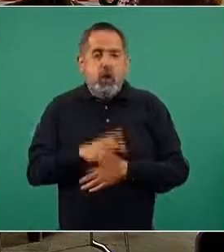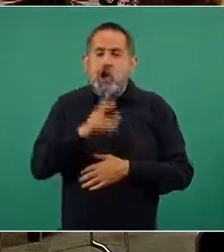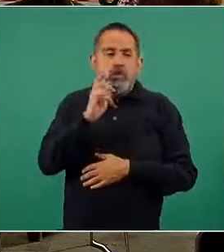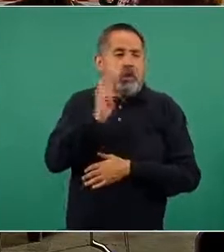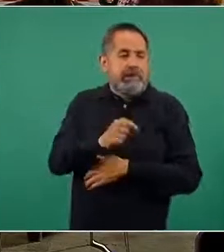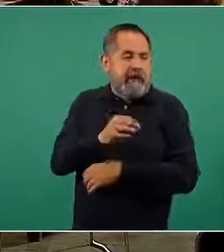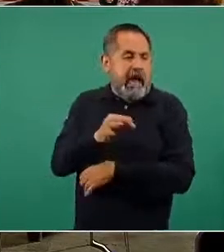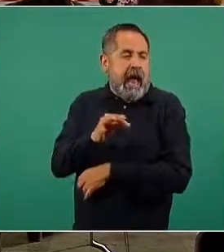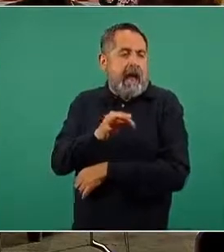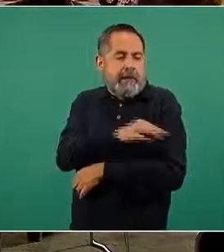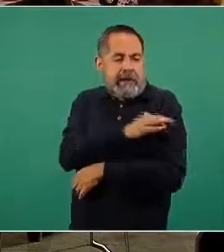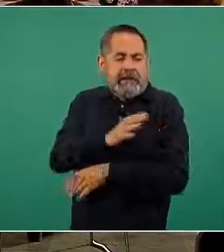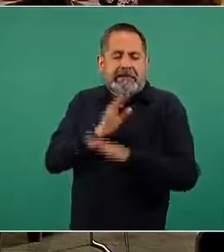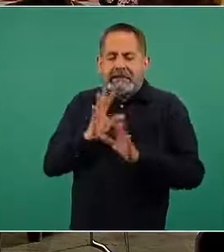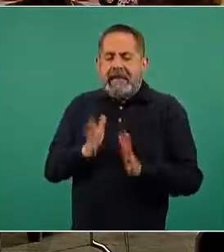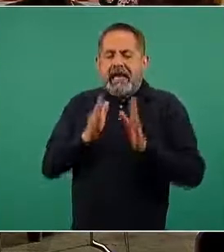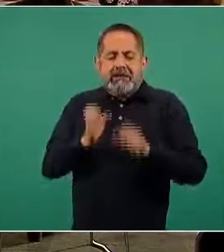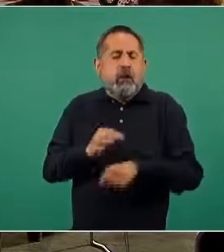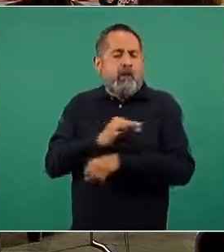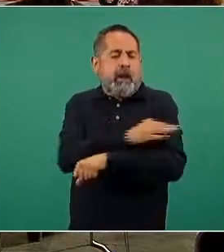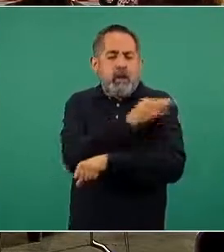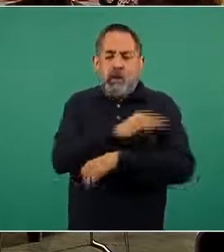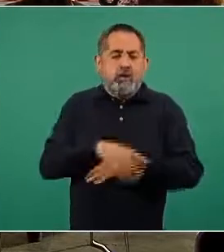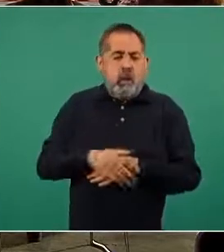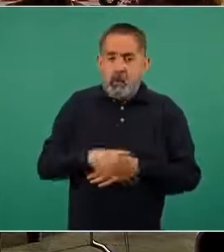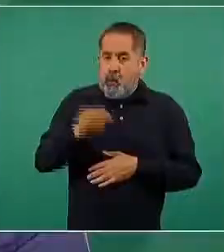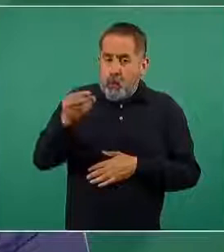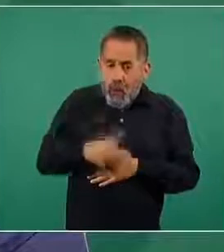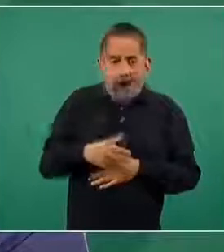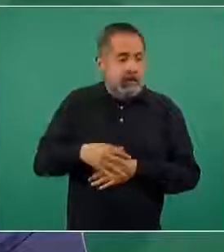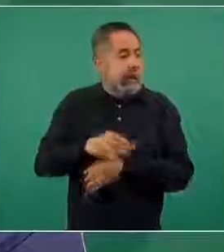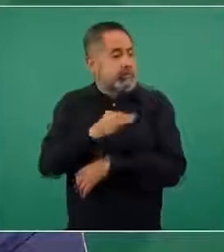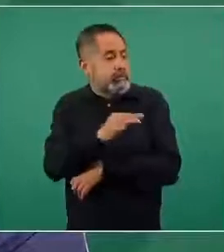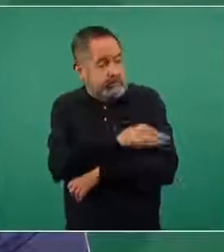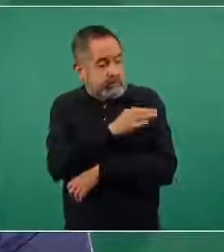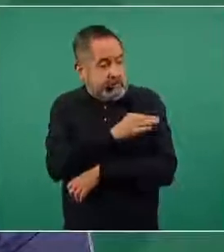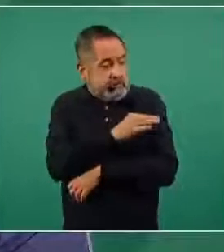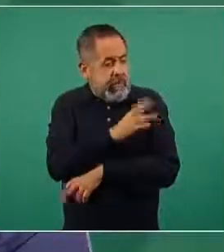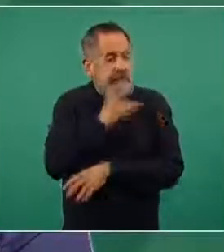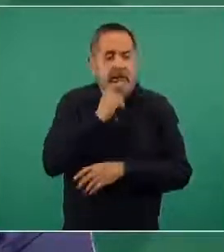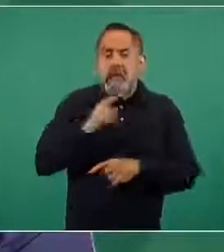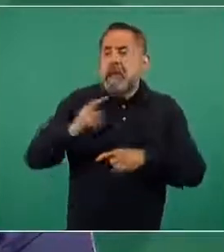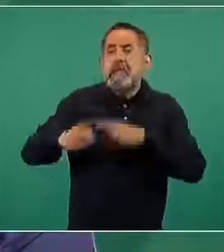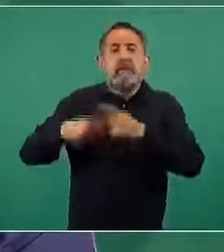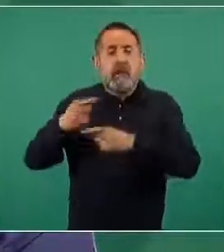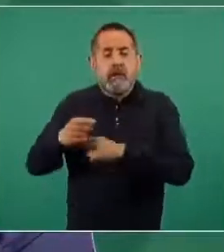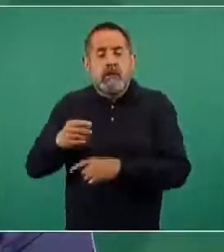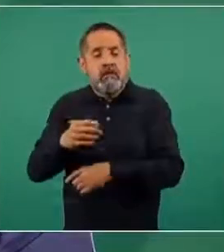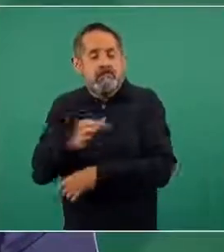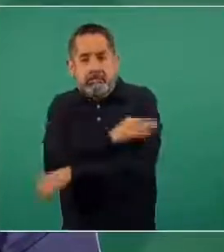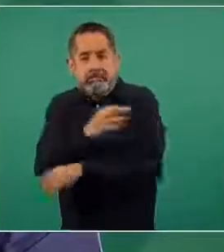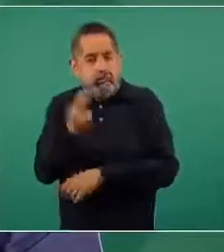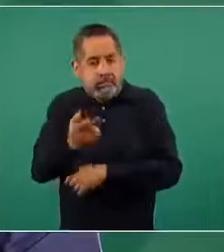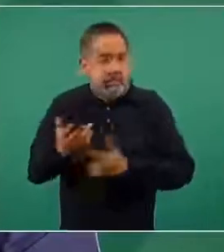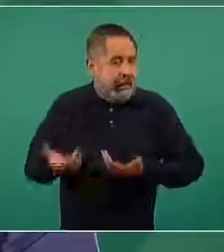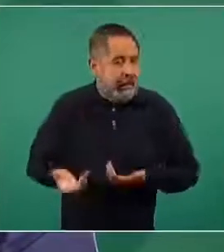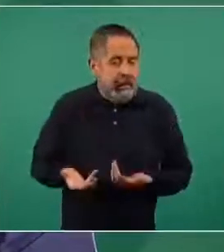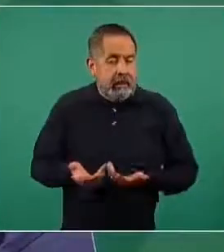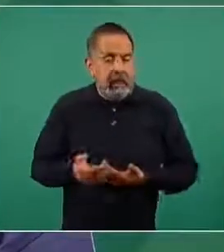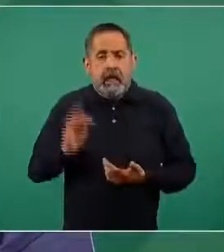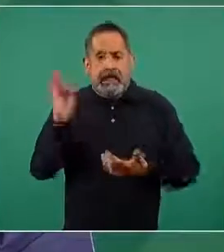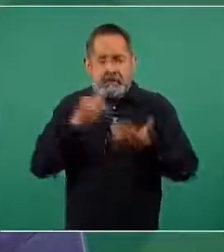vacuna. Es un candidato a vacuna, es un producto que, dada la investigación científica, tiene las